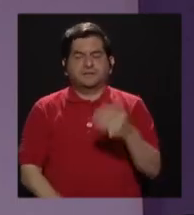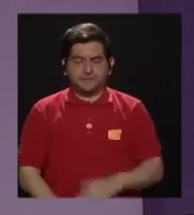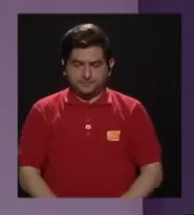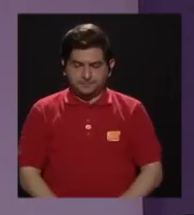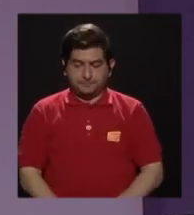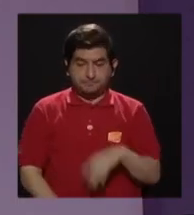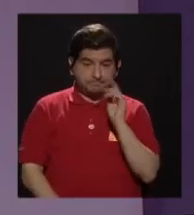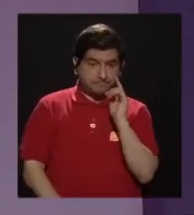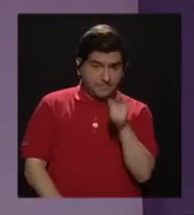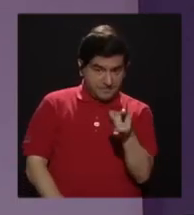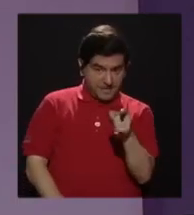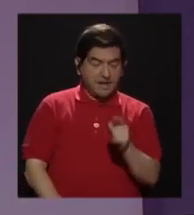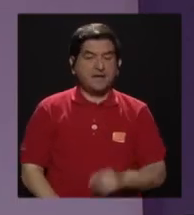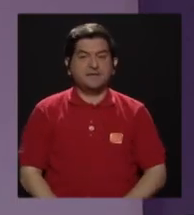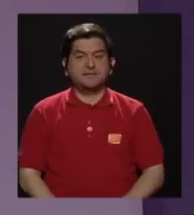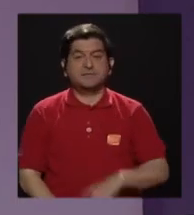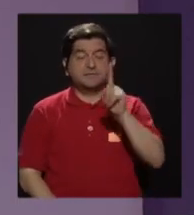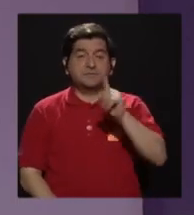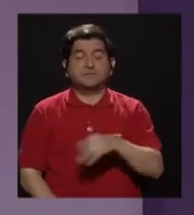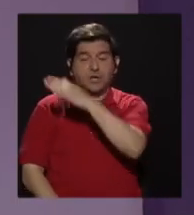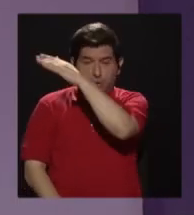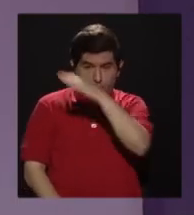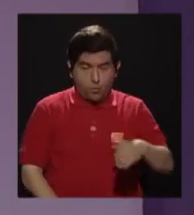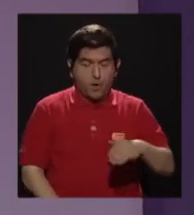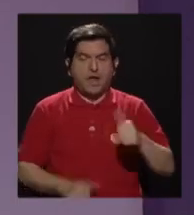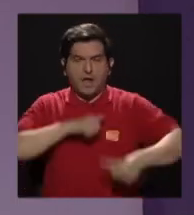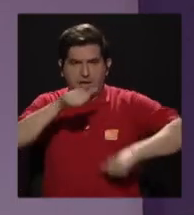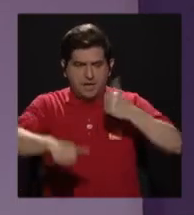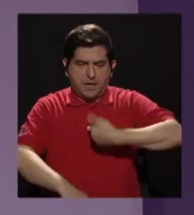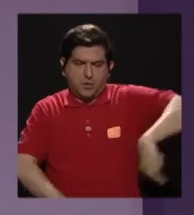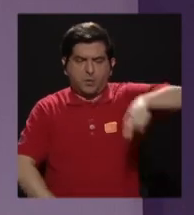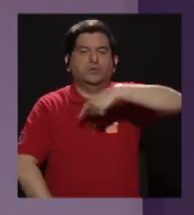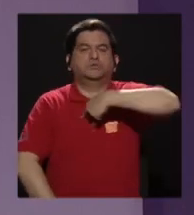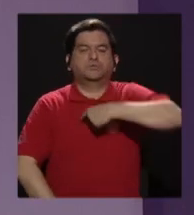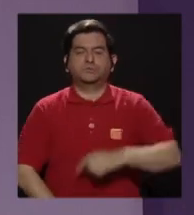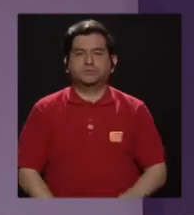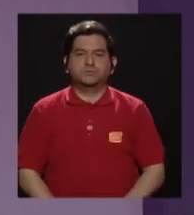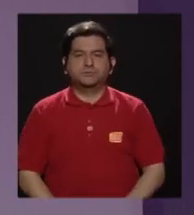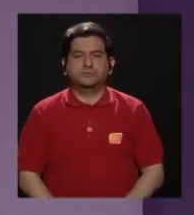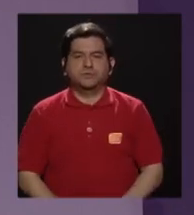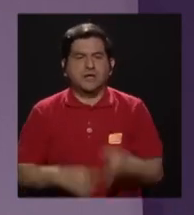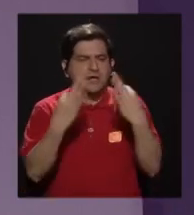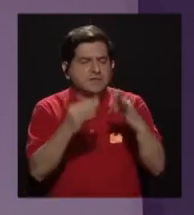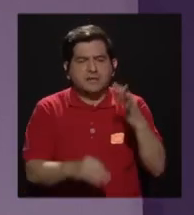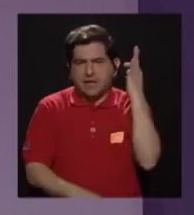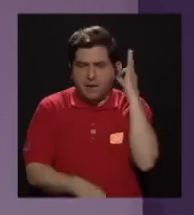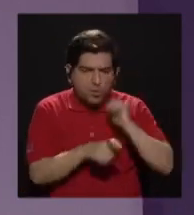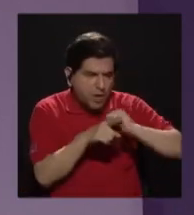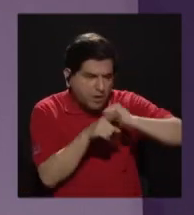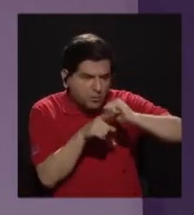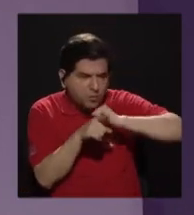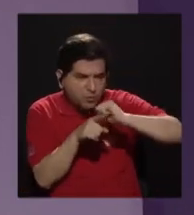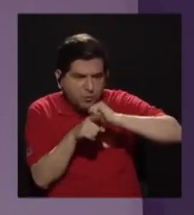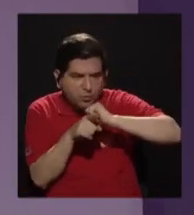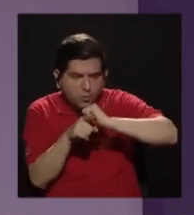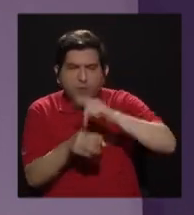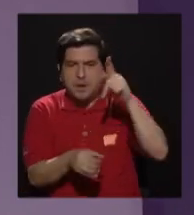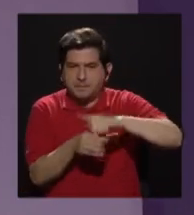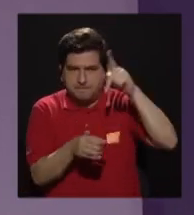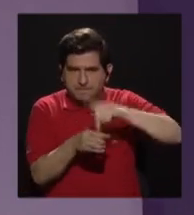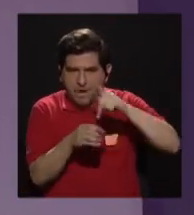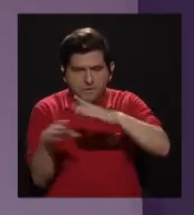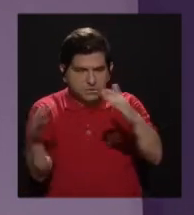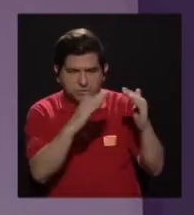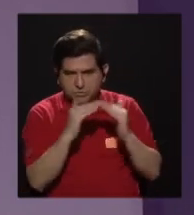ese ha sido un eje de lucha de nosotras, ¿verdad? Ir capacitando a las mujeres con su participación